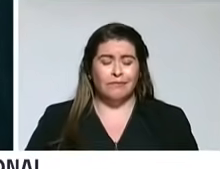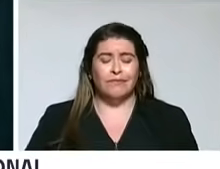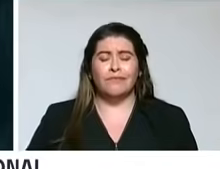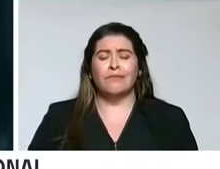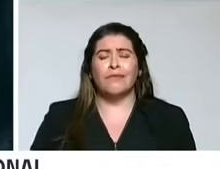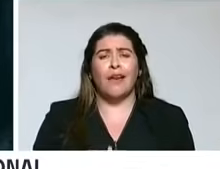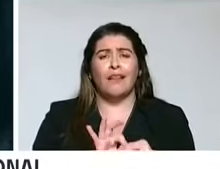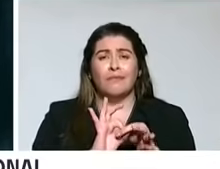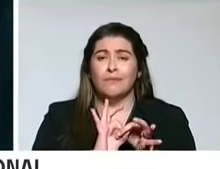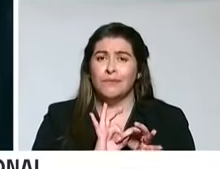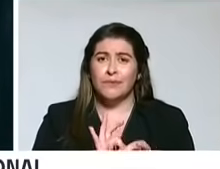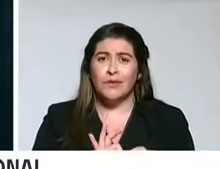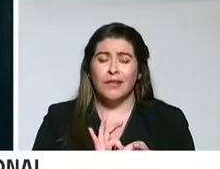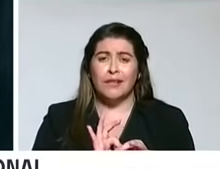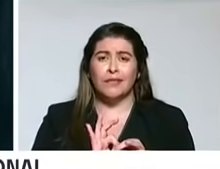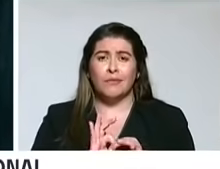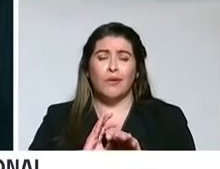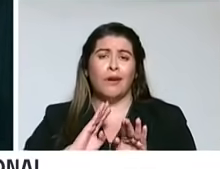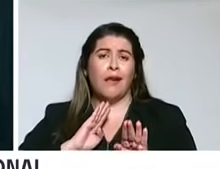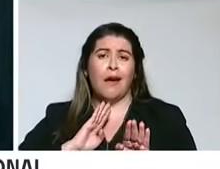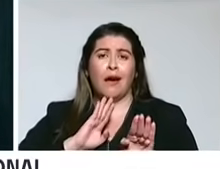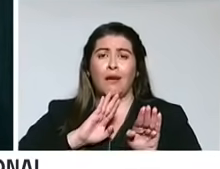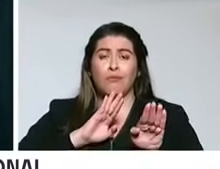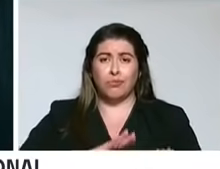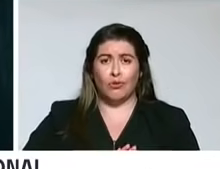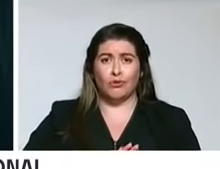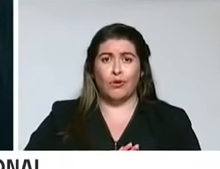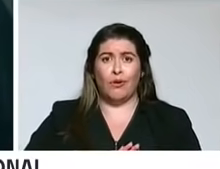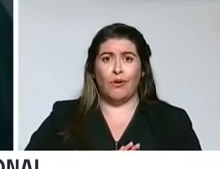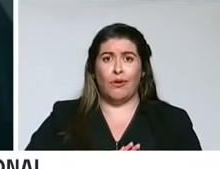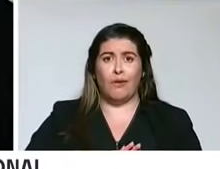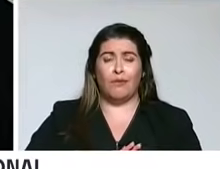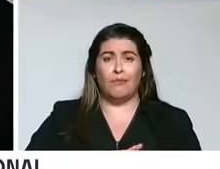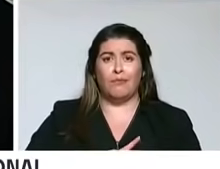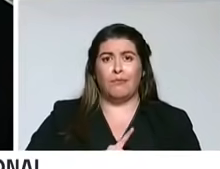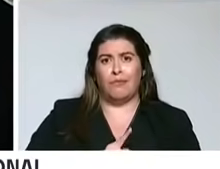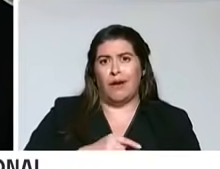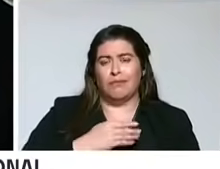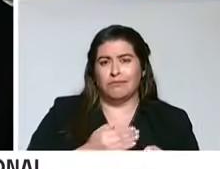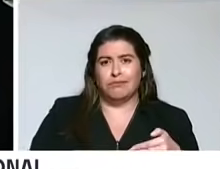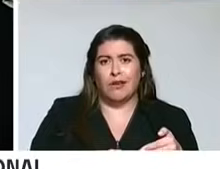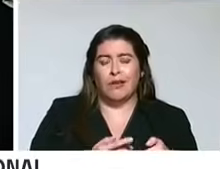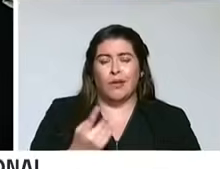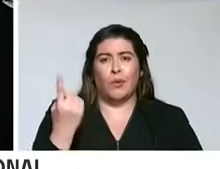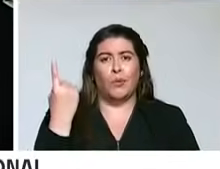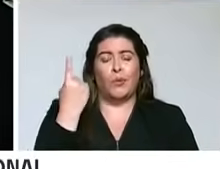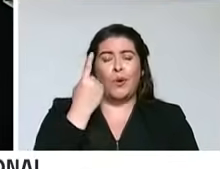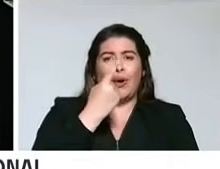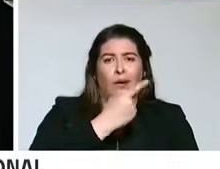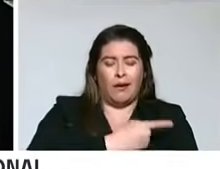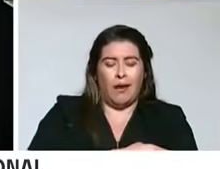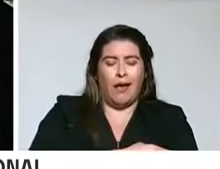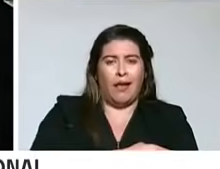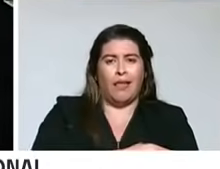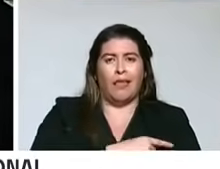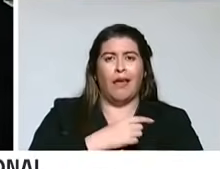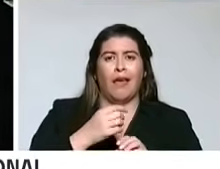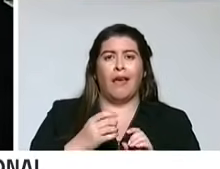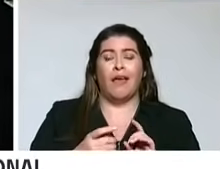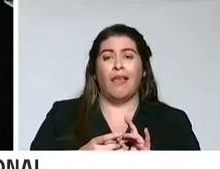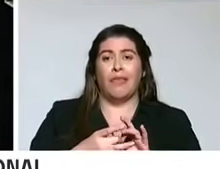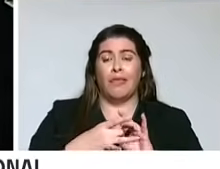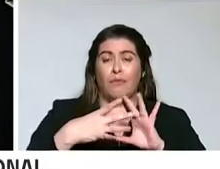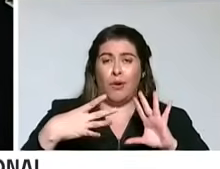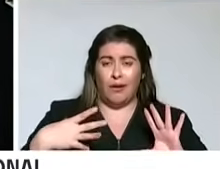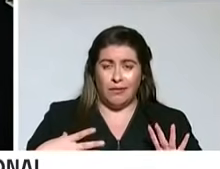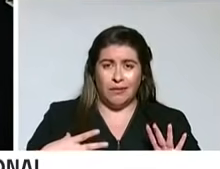agradecer el respaldo, ¿verdad?, que hemos tenido, para agradecer también una jornada democrática, una